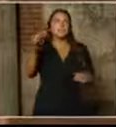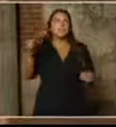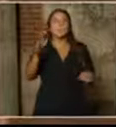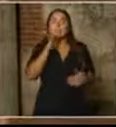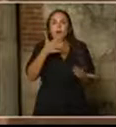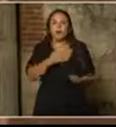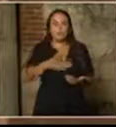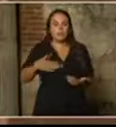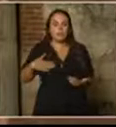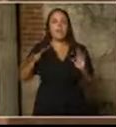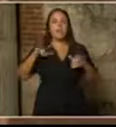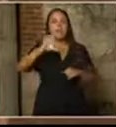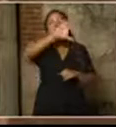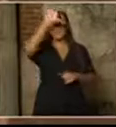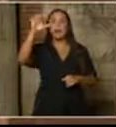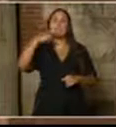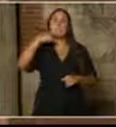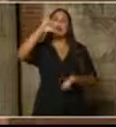estar en el centro de la Unión Europea.